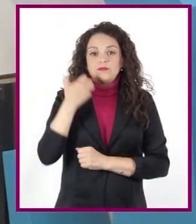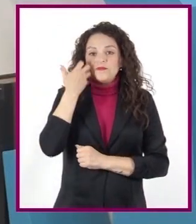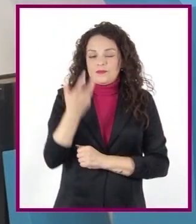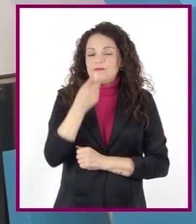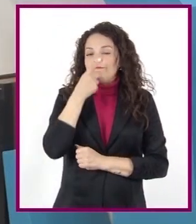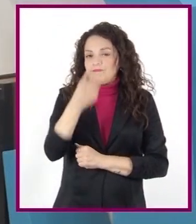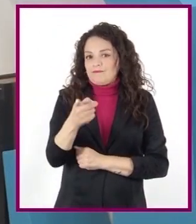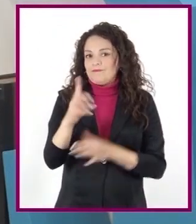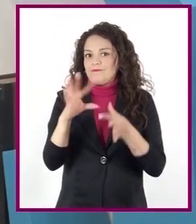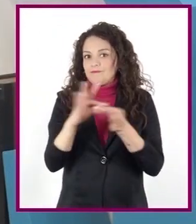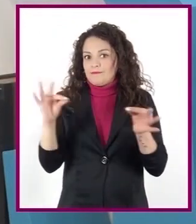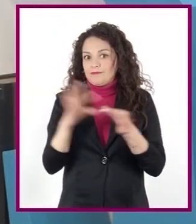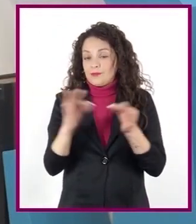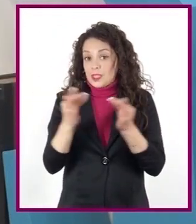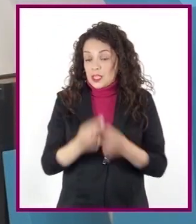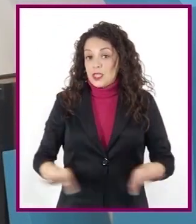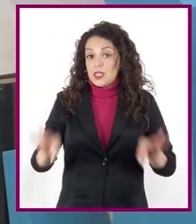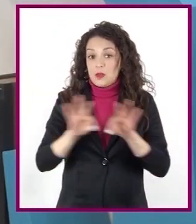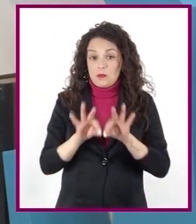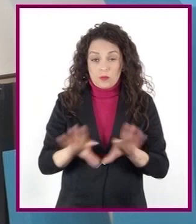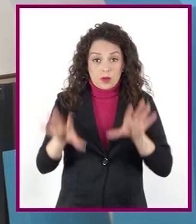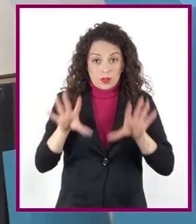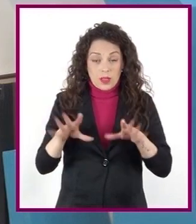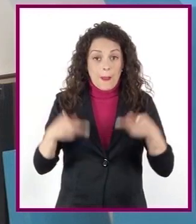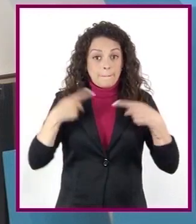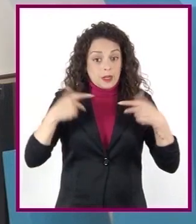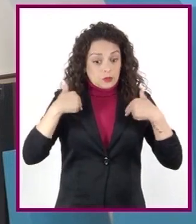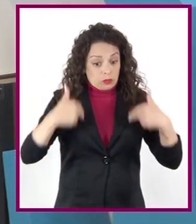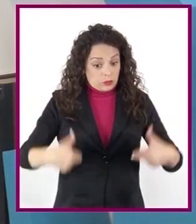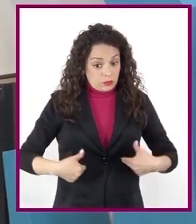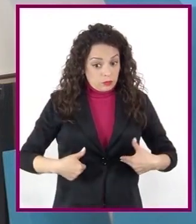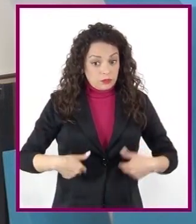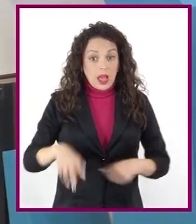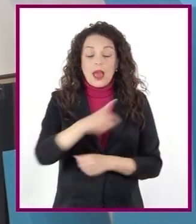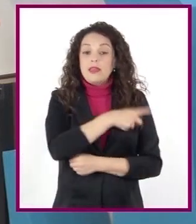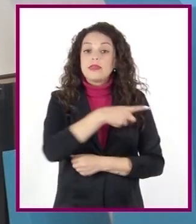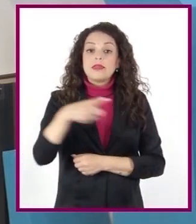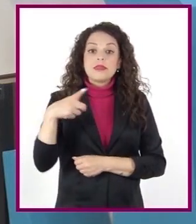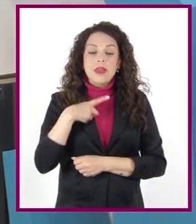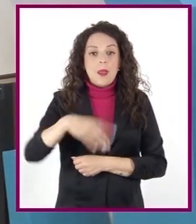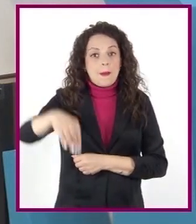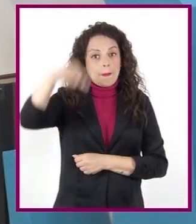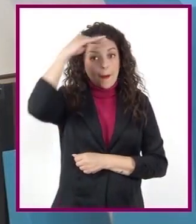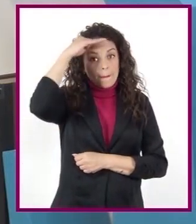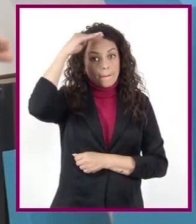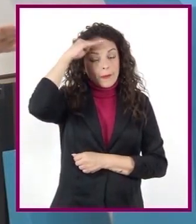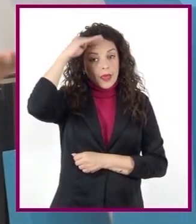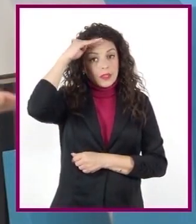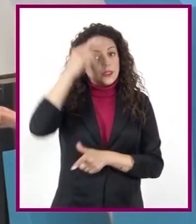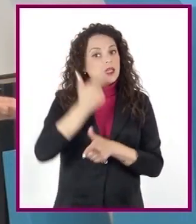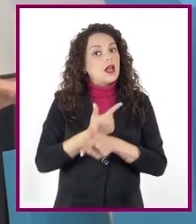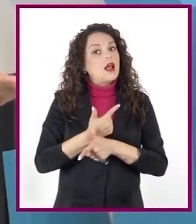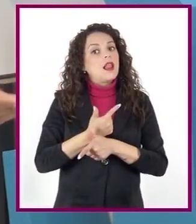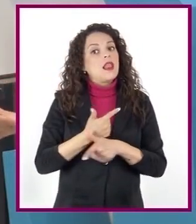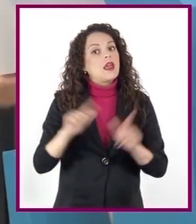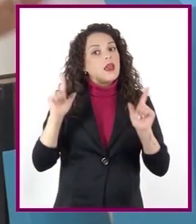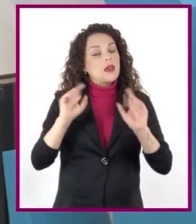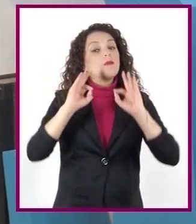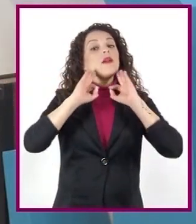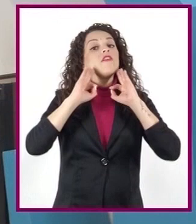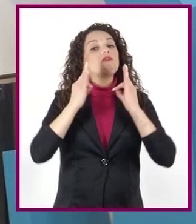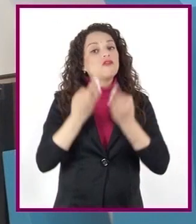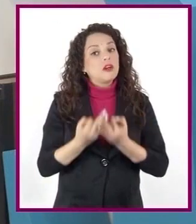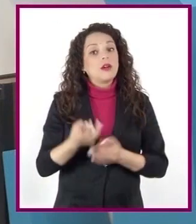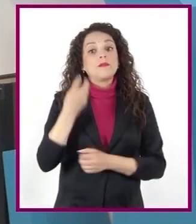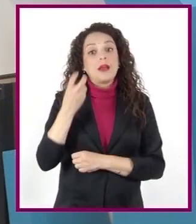recalcar que como seres humanos tenemos el deber de aprender a pensar de manera autónoma, lo cual nos dará la